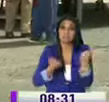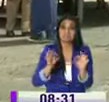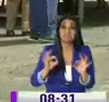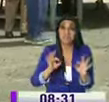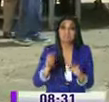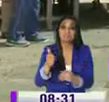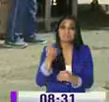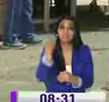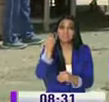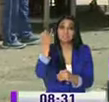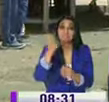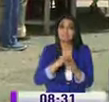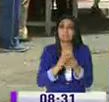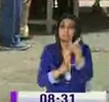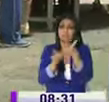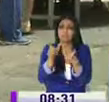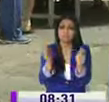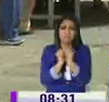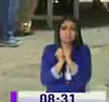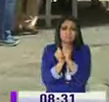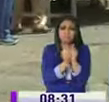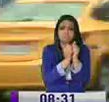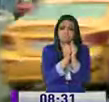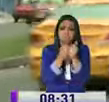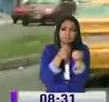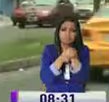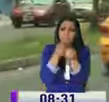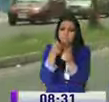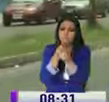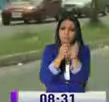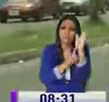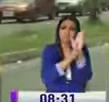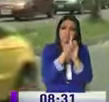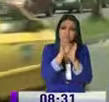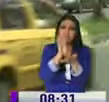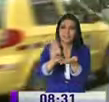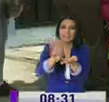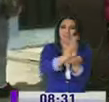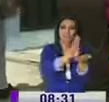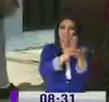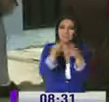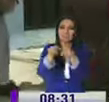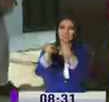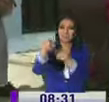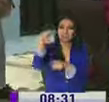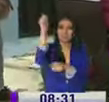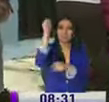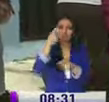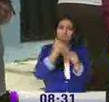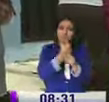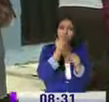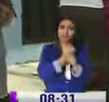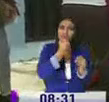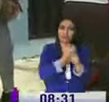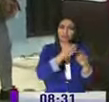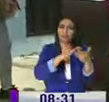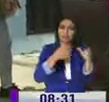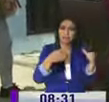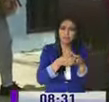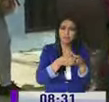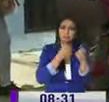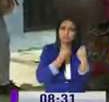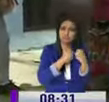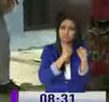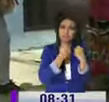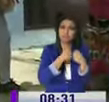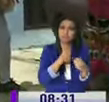la unión de la gente y las ganas de desarrollarse a la par que los barrios del norte hicieron que trabajen en comunidad para